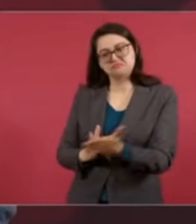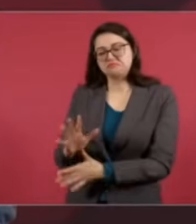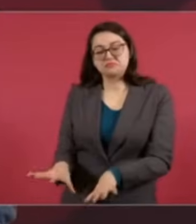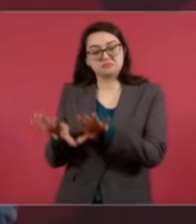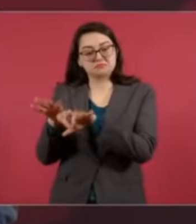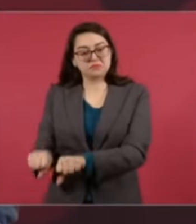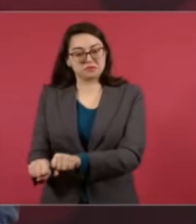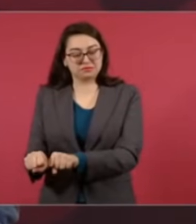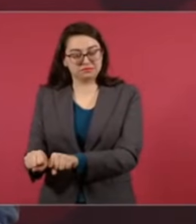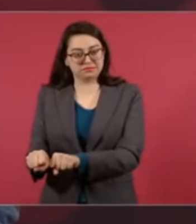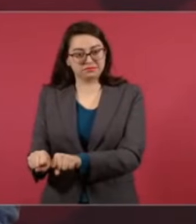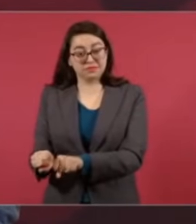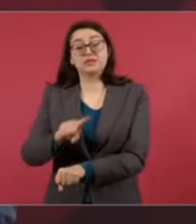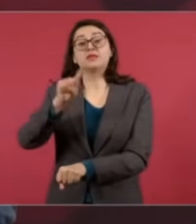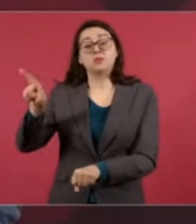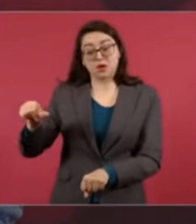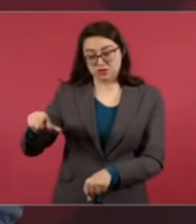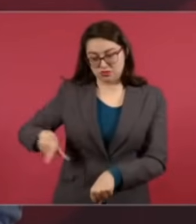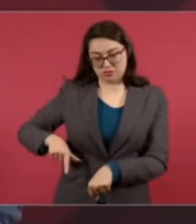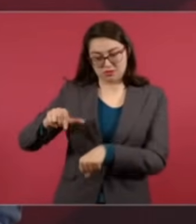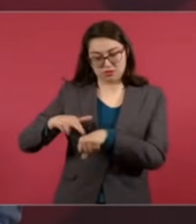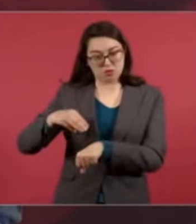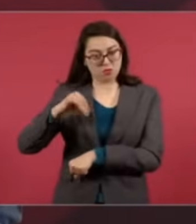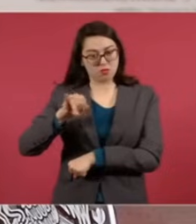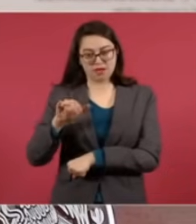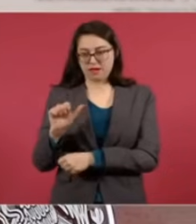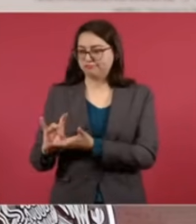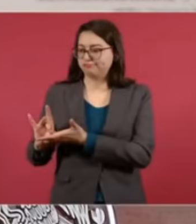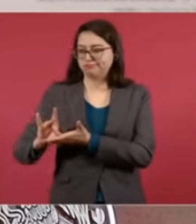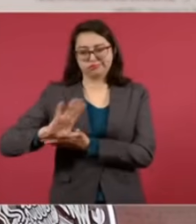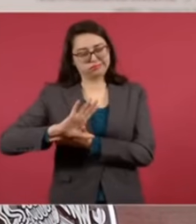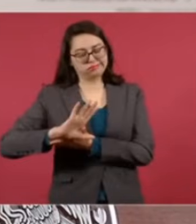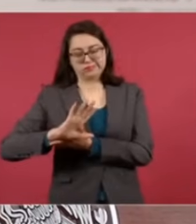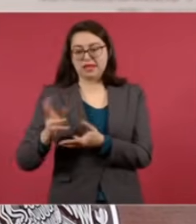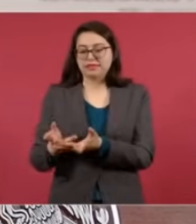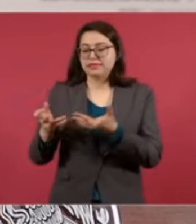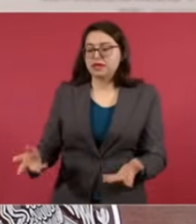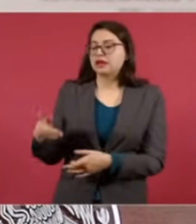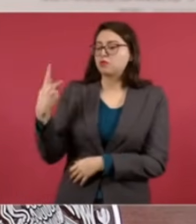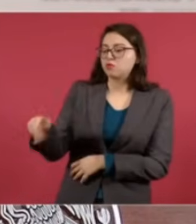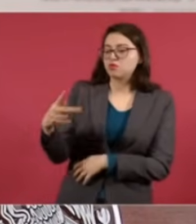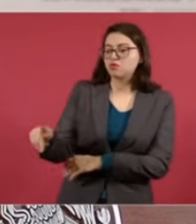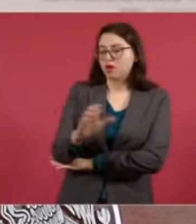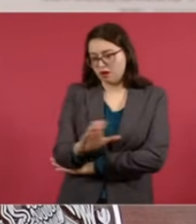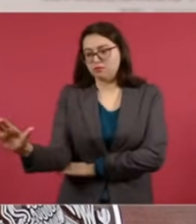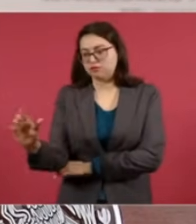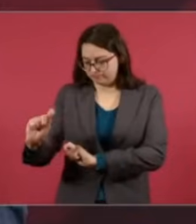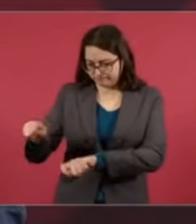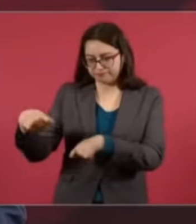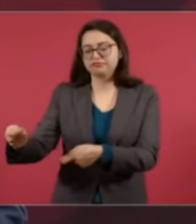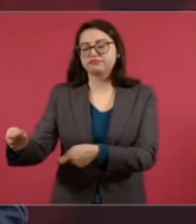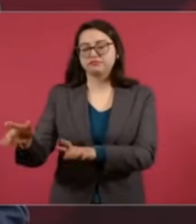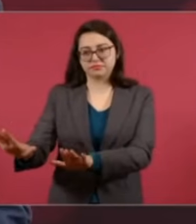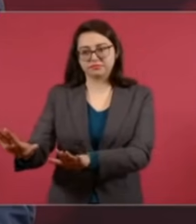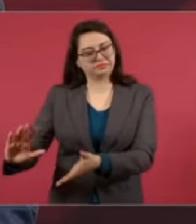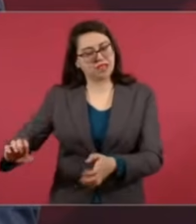Y Mújica les devuelve la tierra. Y los representantes de la empresa vienen a